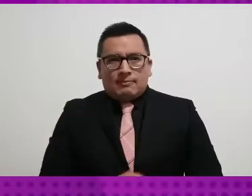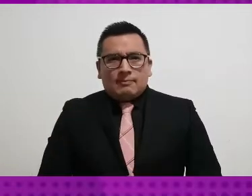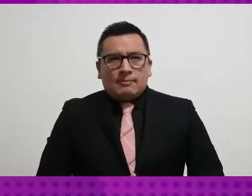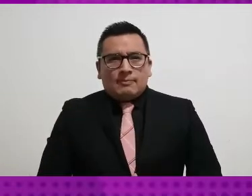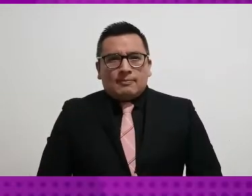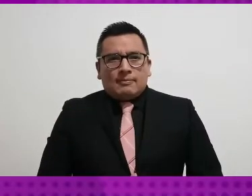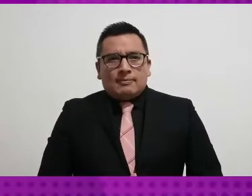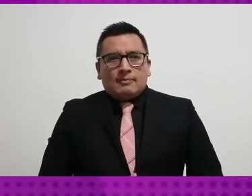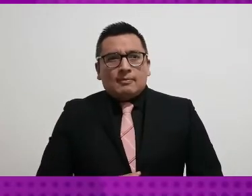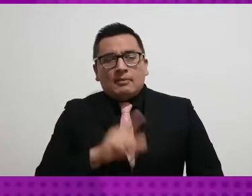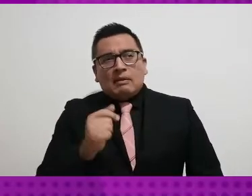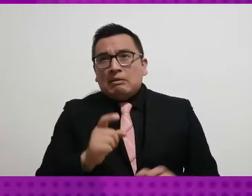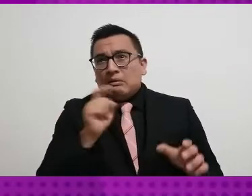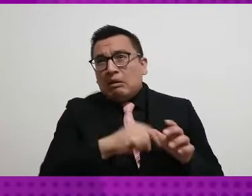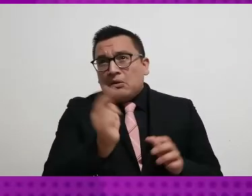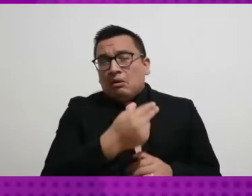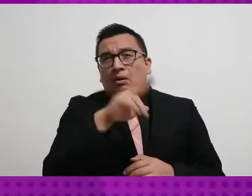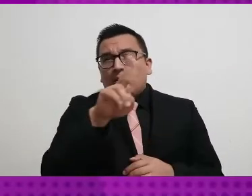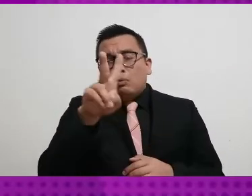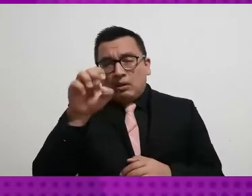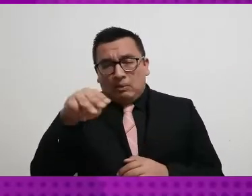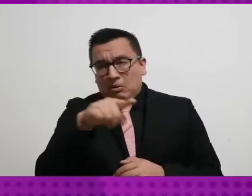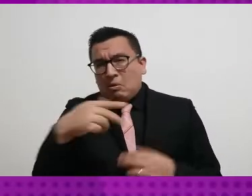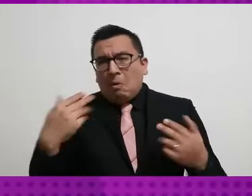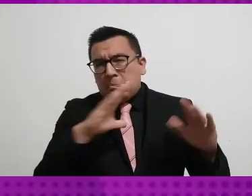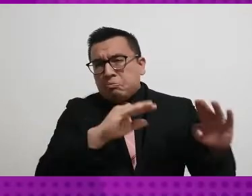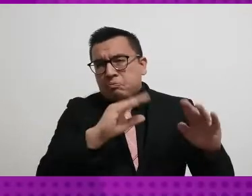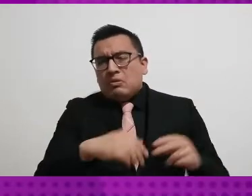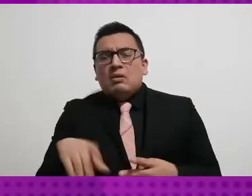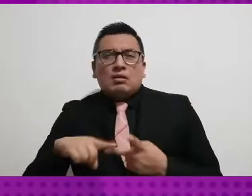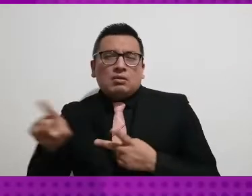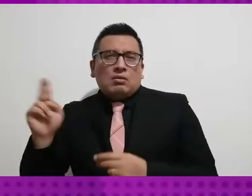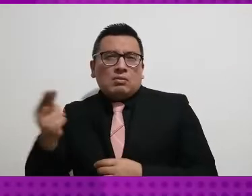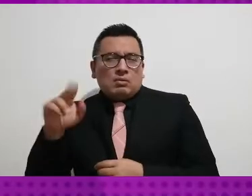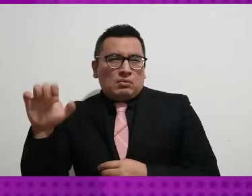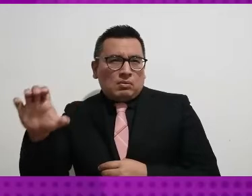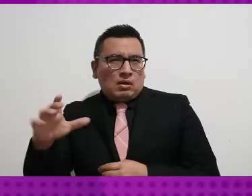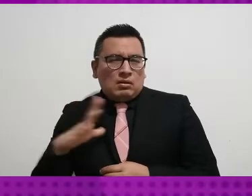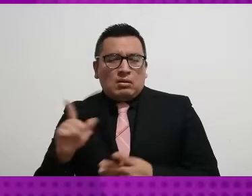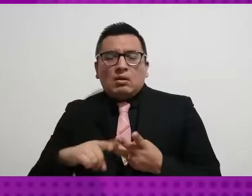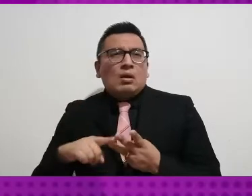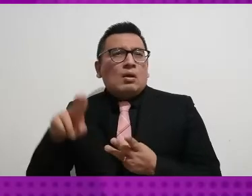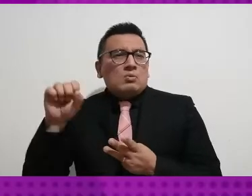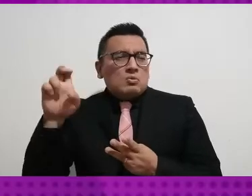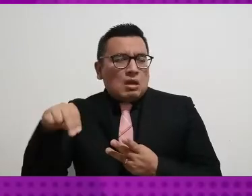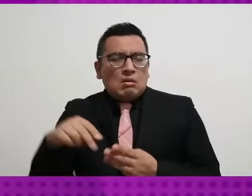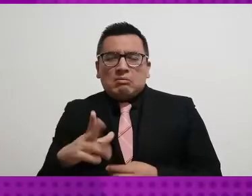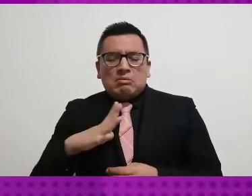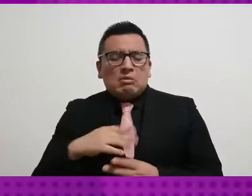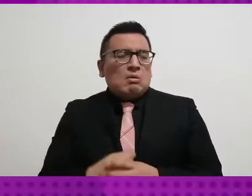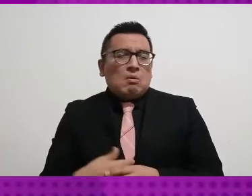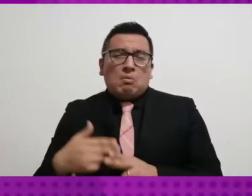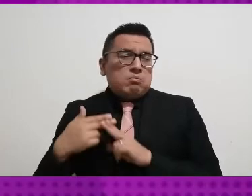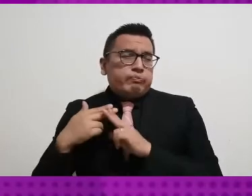personas, y ya VM, por ejemplo, es una de las universidades donde yo di clase, además de la Facultad de Jurisprudencia, la USEM, que es una escuela también que